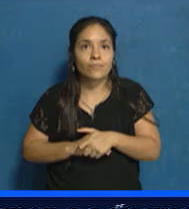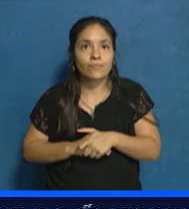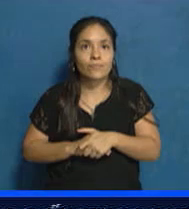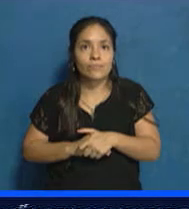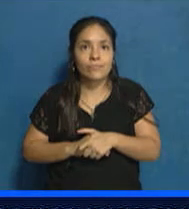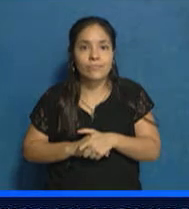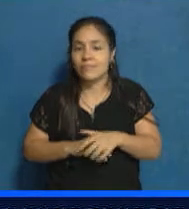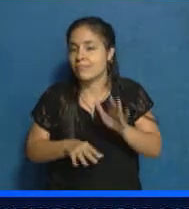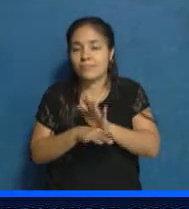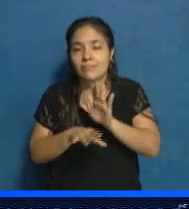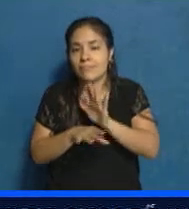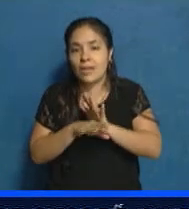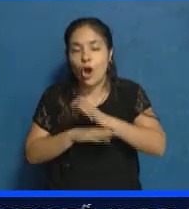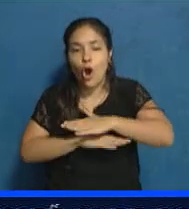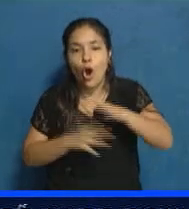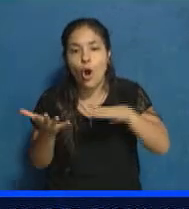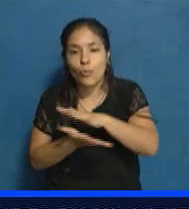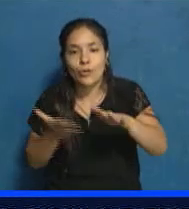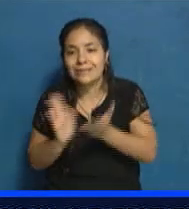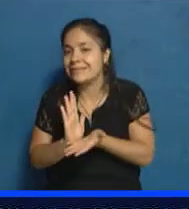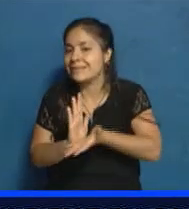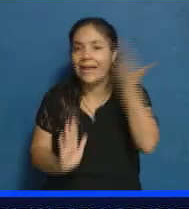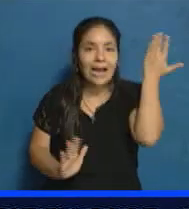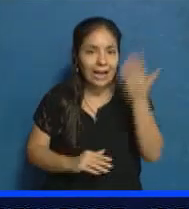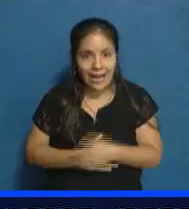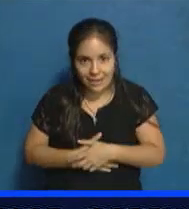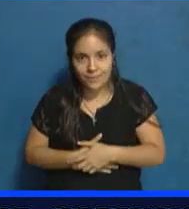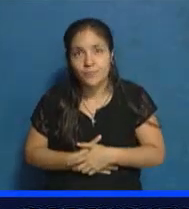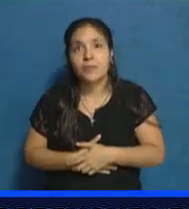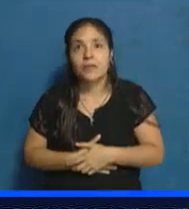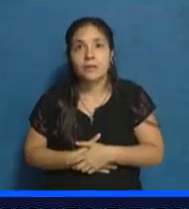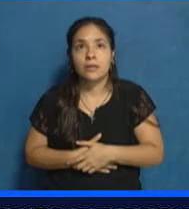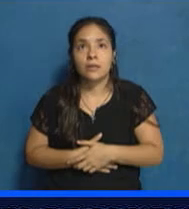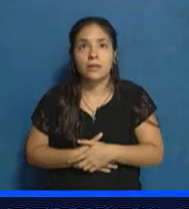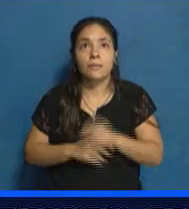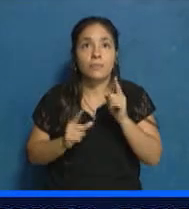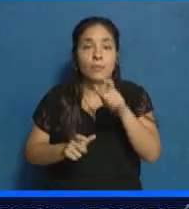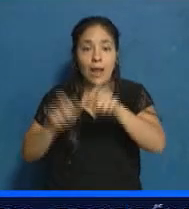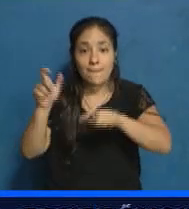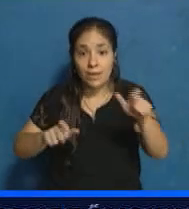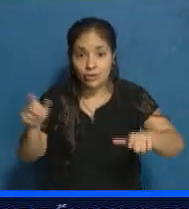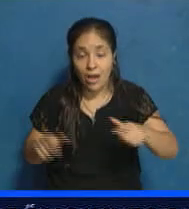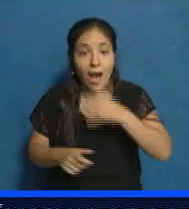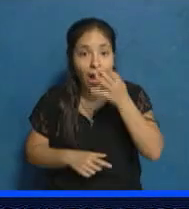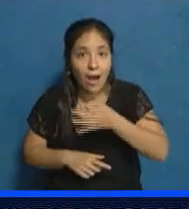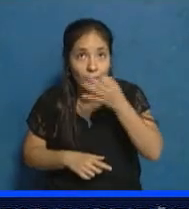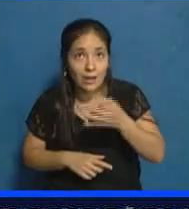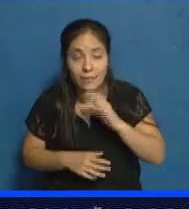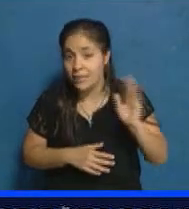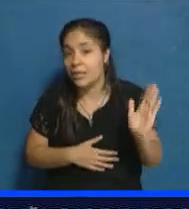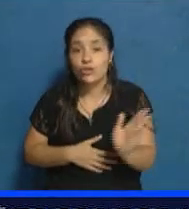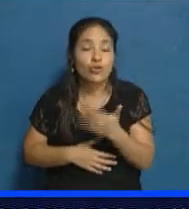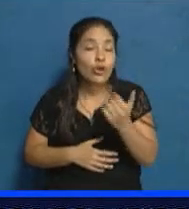directamente desterrar de la conducta de la población. Como bien decías vos, Lauri, la palabra de la gente será fundamental y que todos